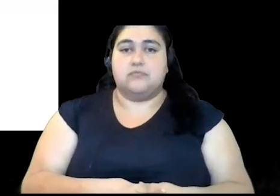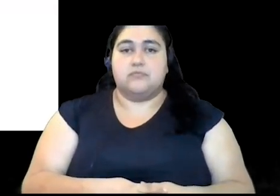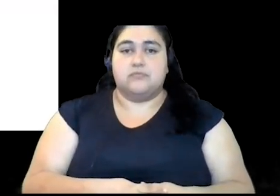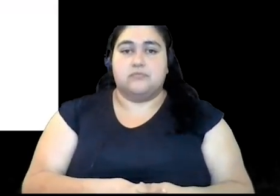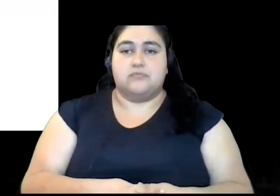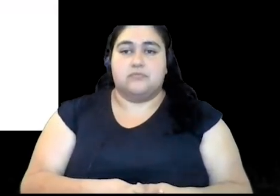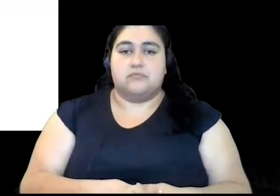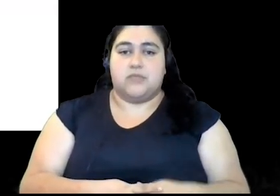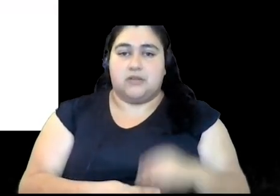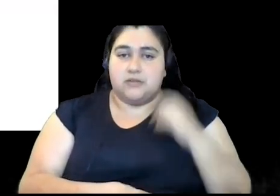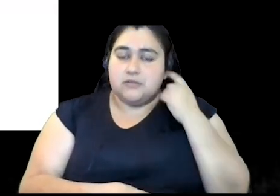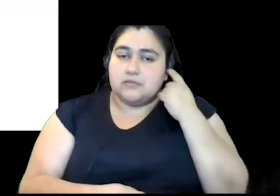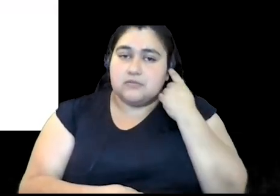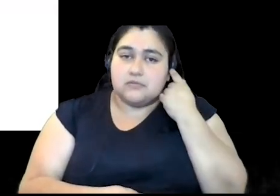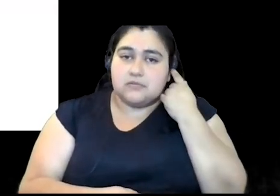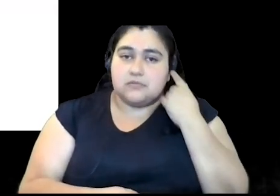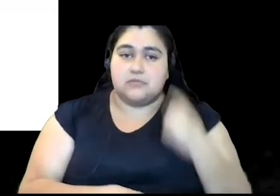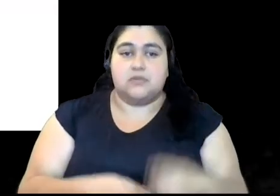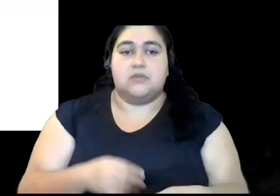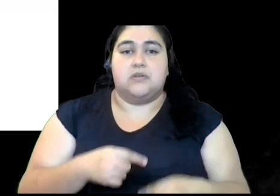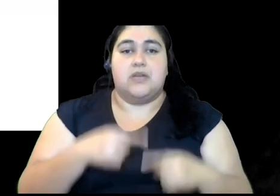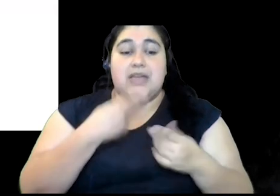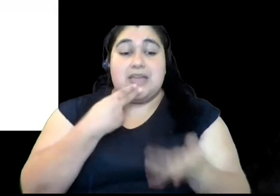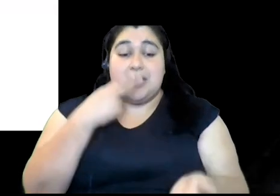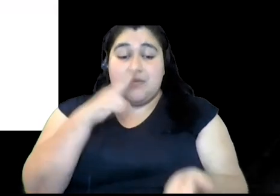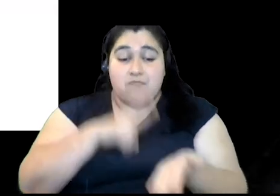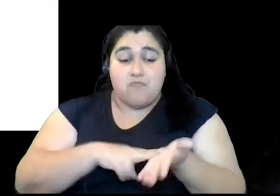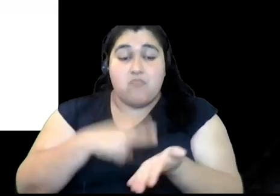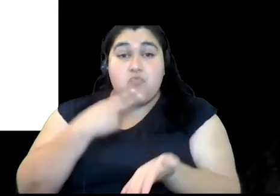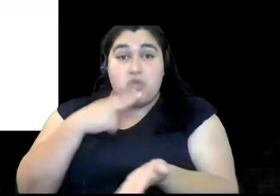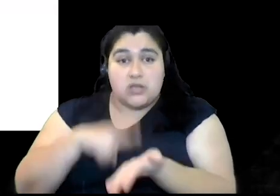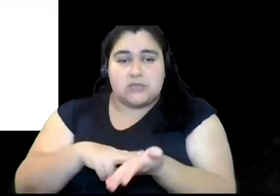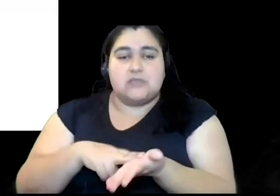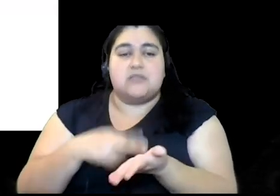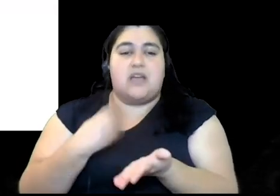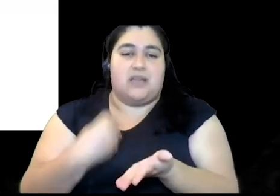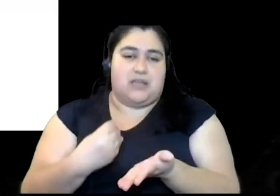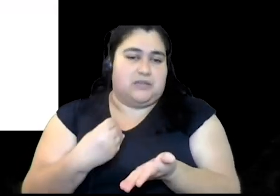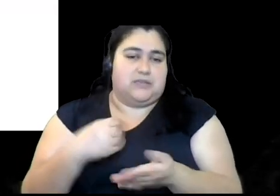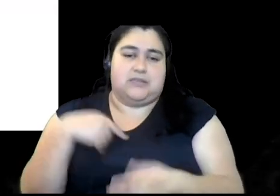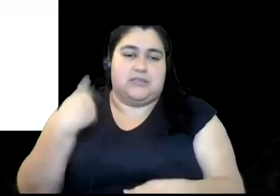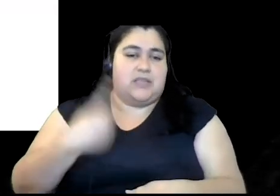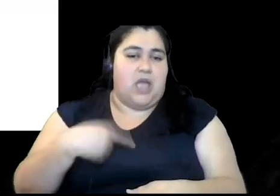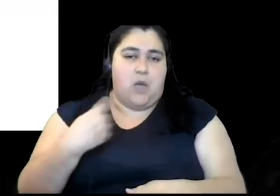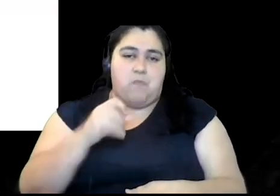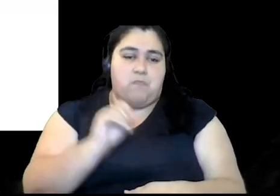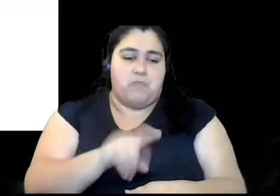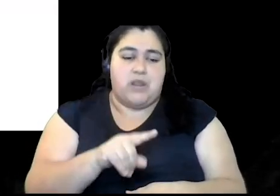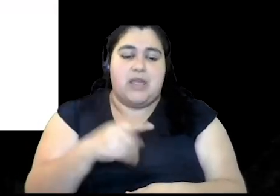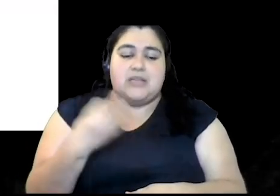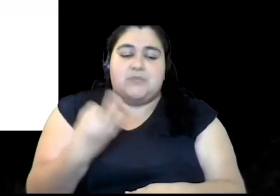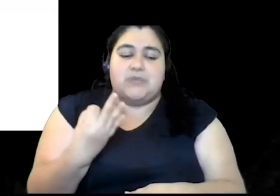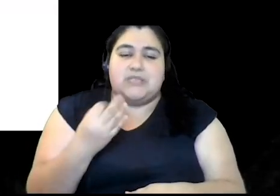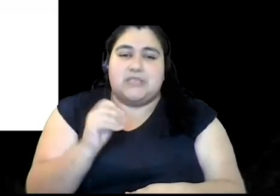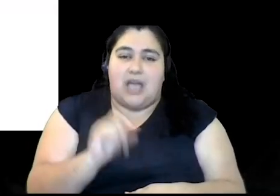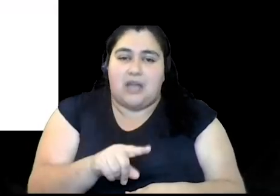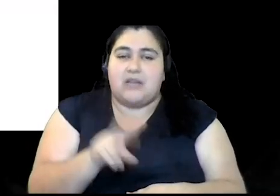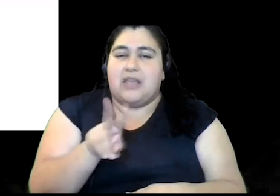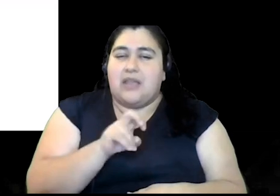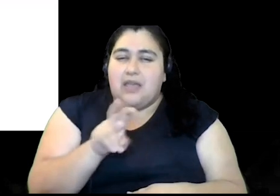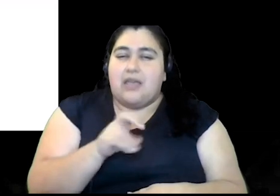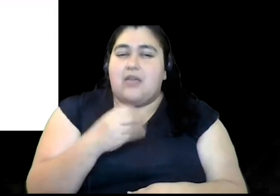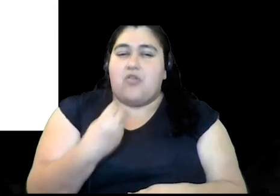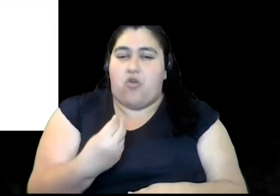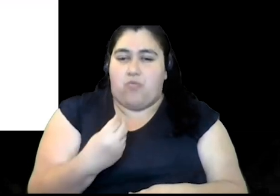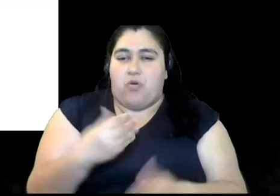Claro que toda renta se considera gravada siempre y cuando se encuentre dentro